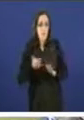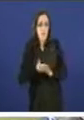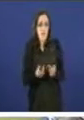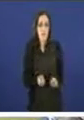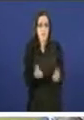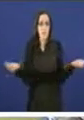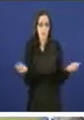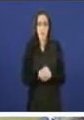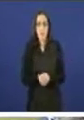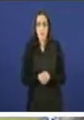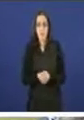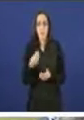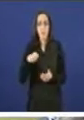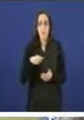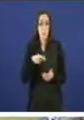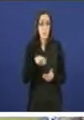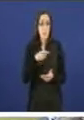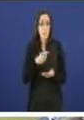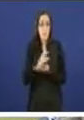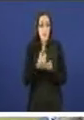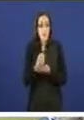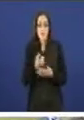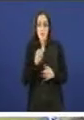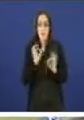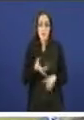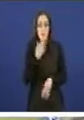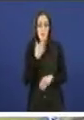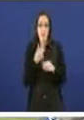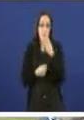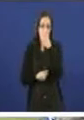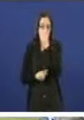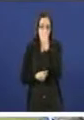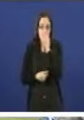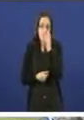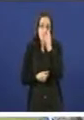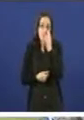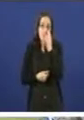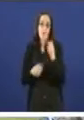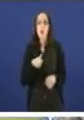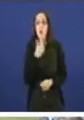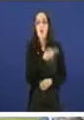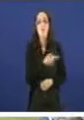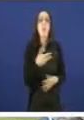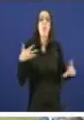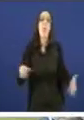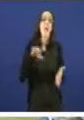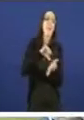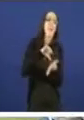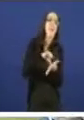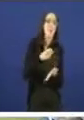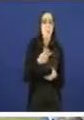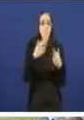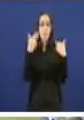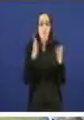Esta outra das informacións que apareceron na prensa emitida, non vou dicir efectivamente por que centro de ensino, pero que vostede ahora nos